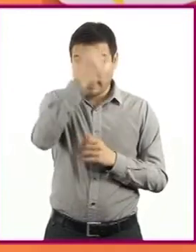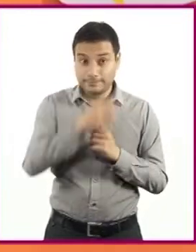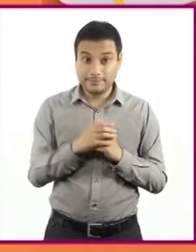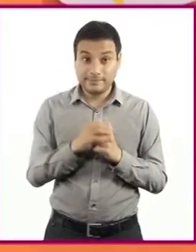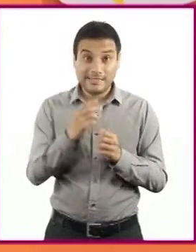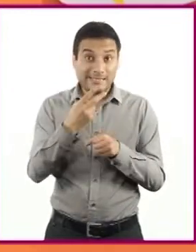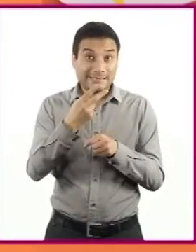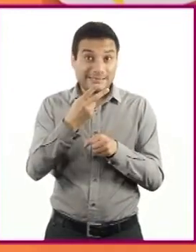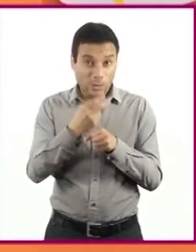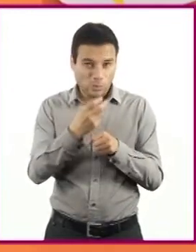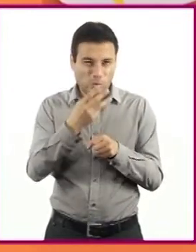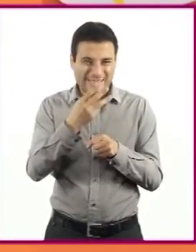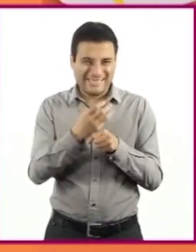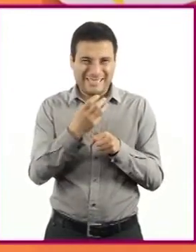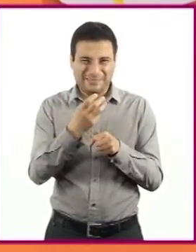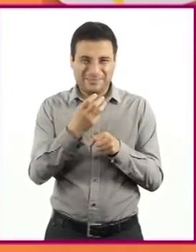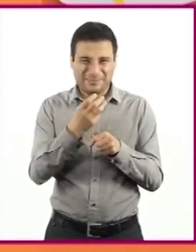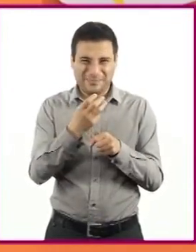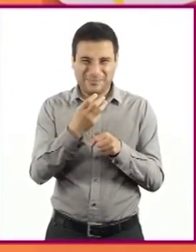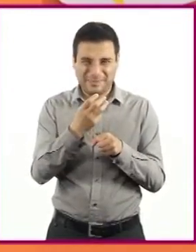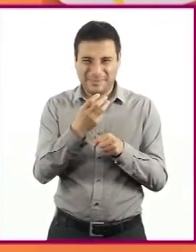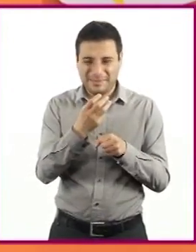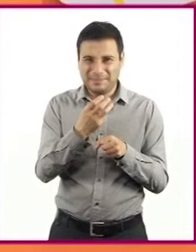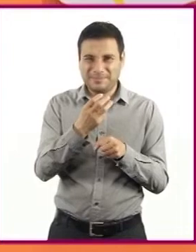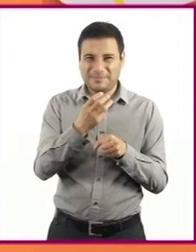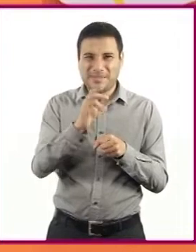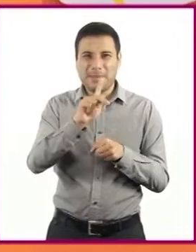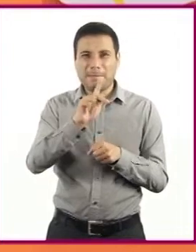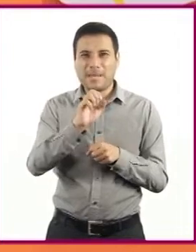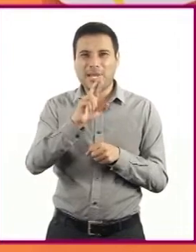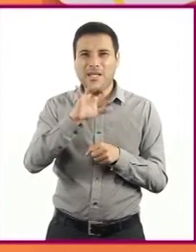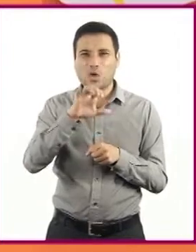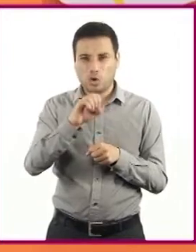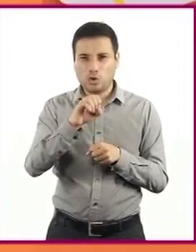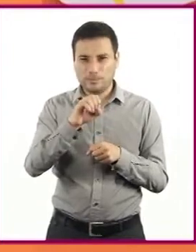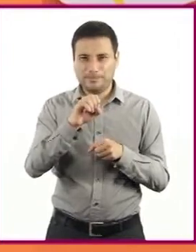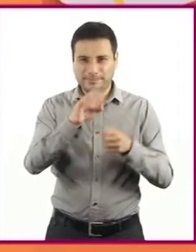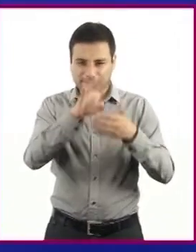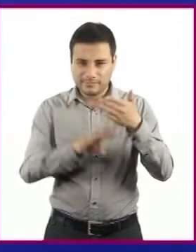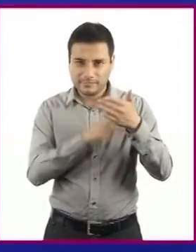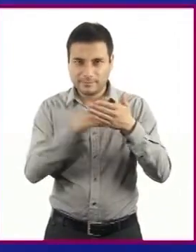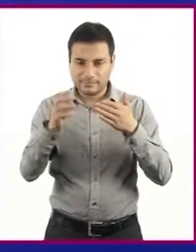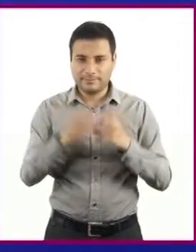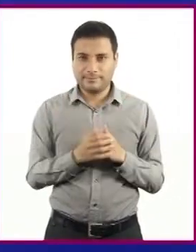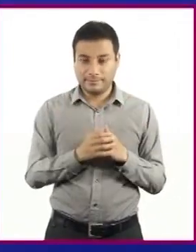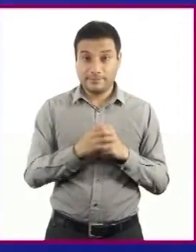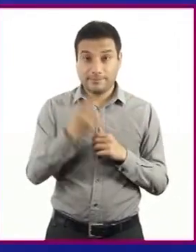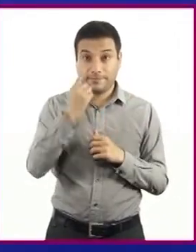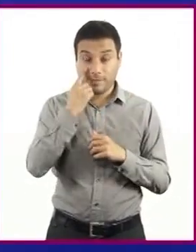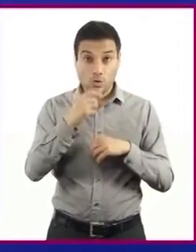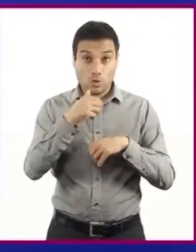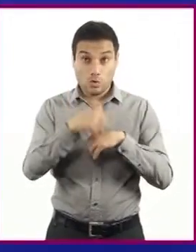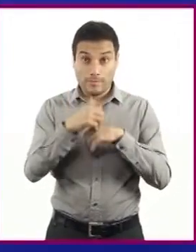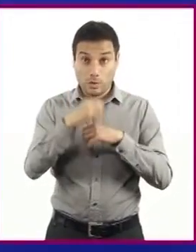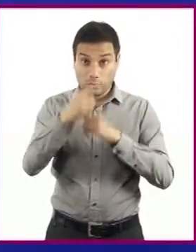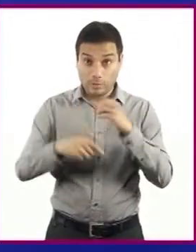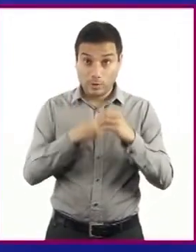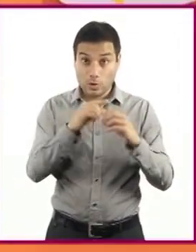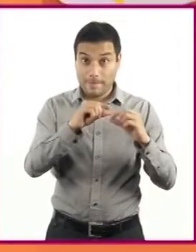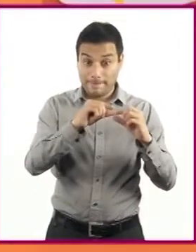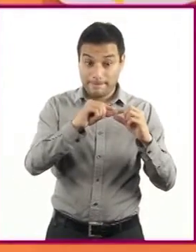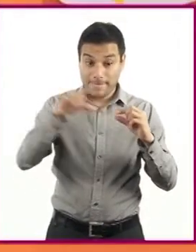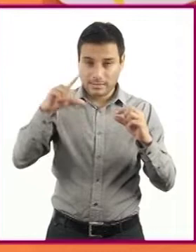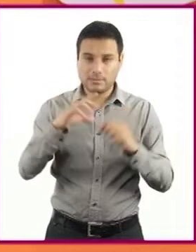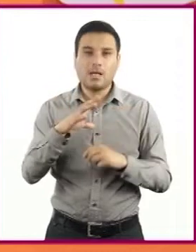tercer periodo de la tabla periódica se sitúan 8 elementos en cada uno. El de mayor número atómico de cada periodo tiene